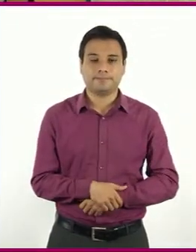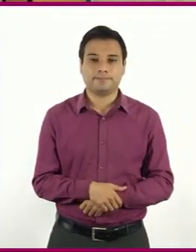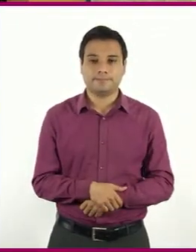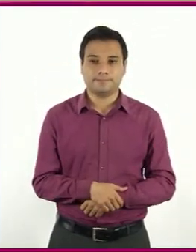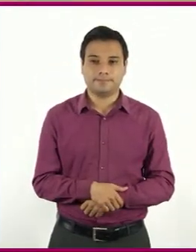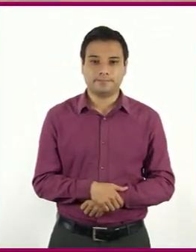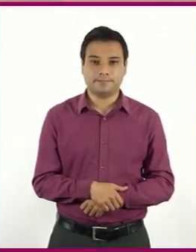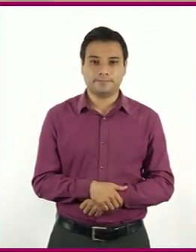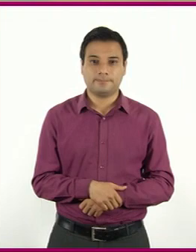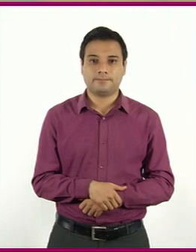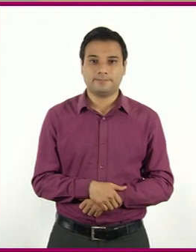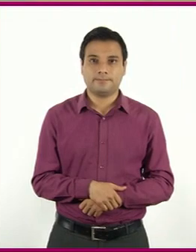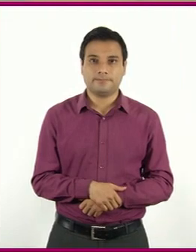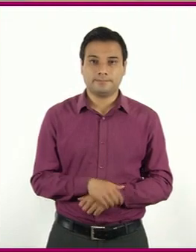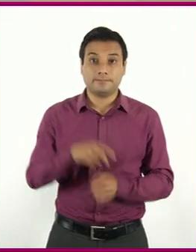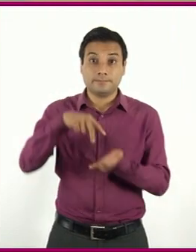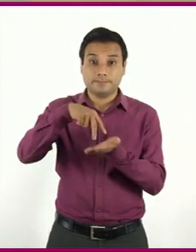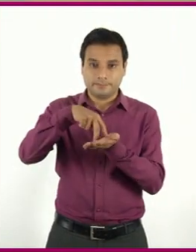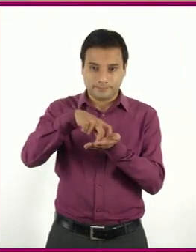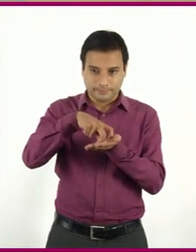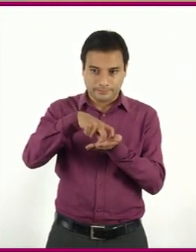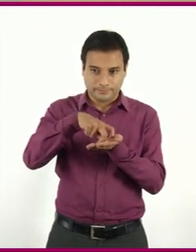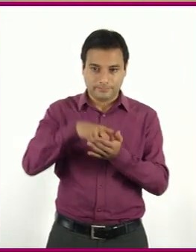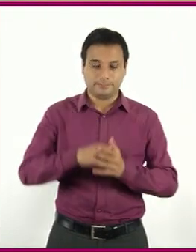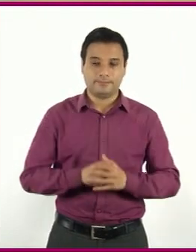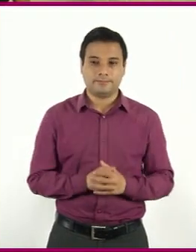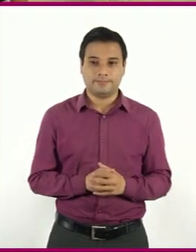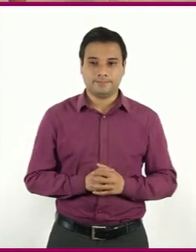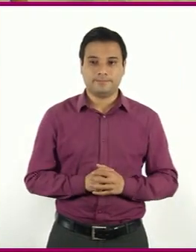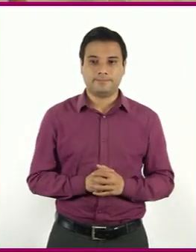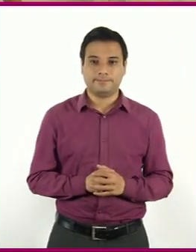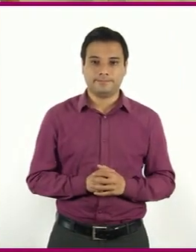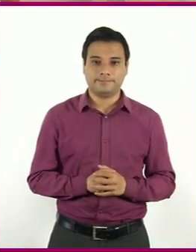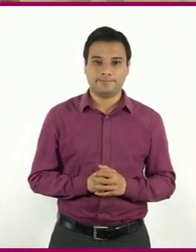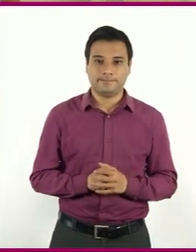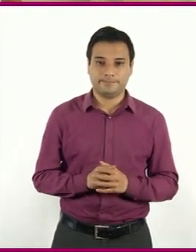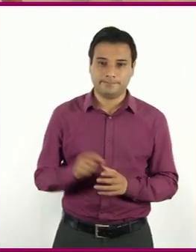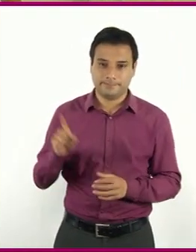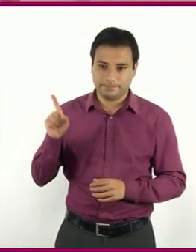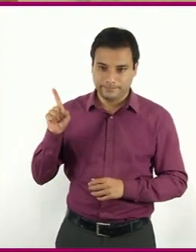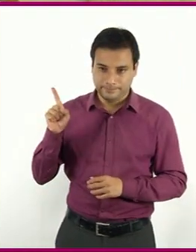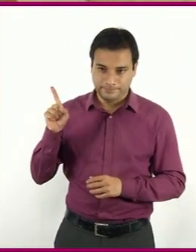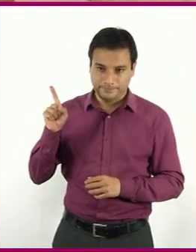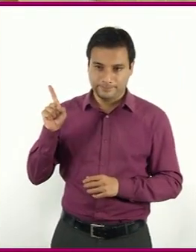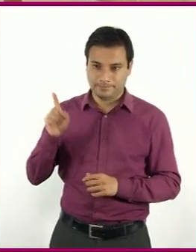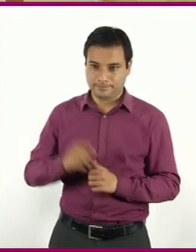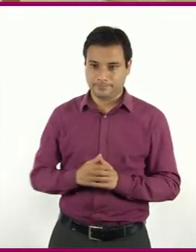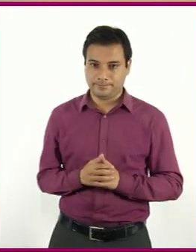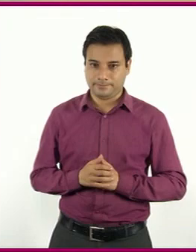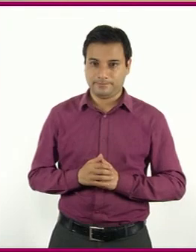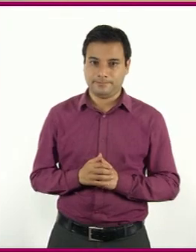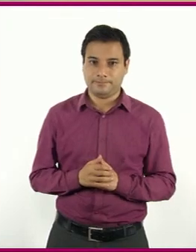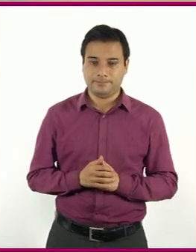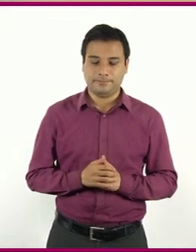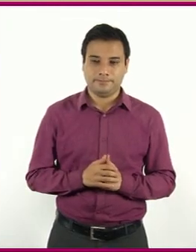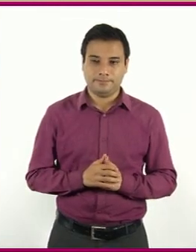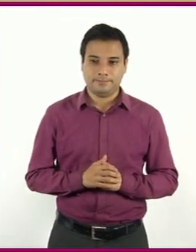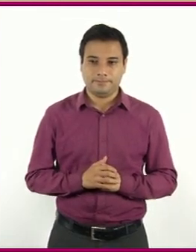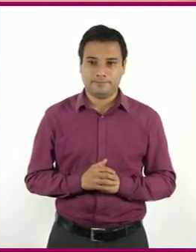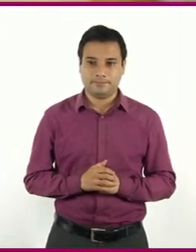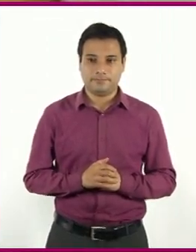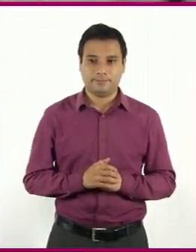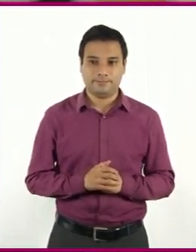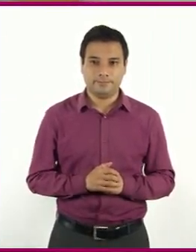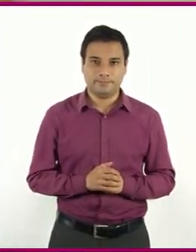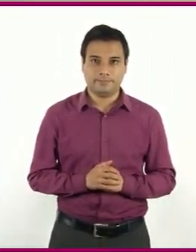Nos colocamos en cuclillas. Estiramos un poquito. Ya saben, para relajar también la espalda baja. Ahí